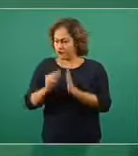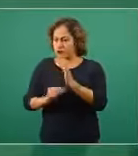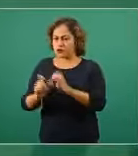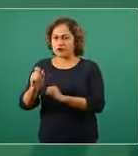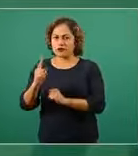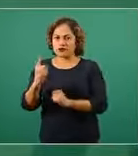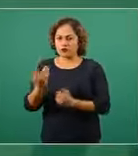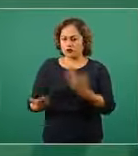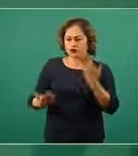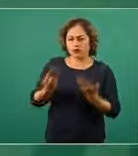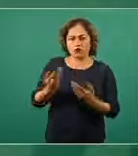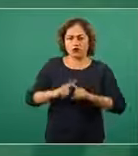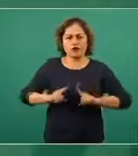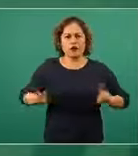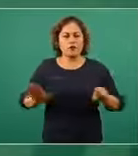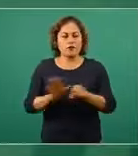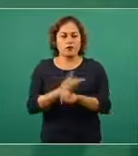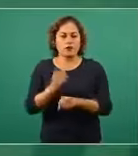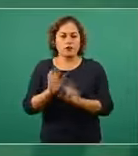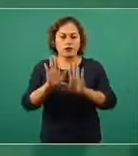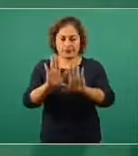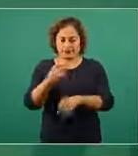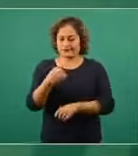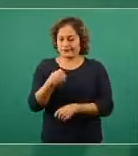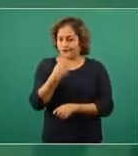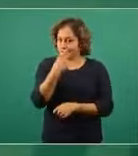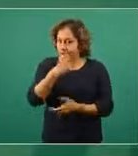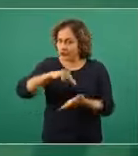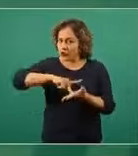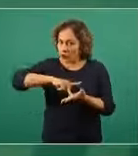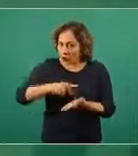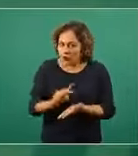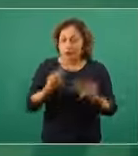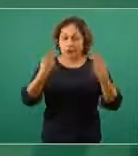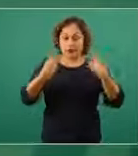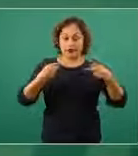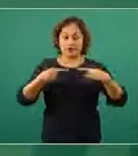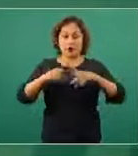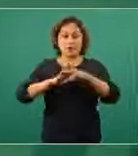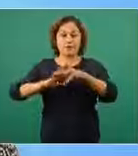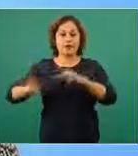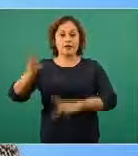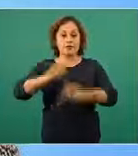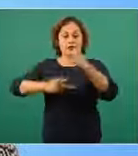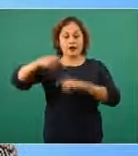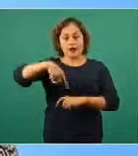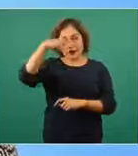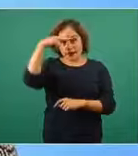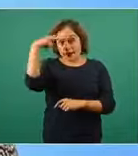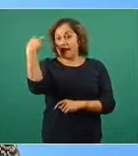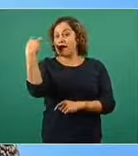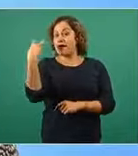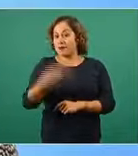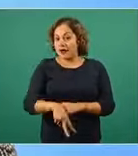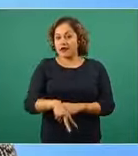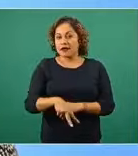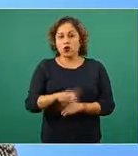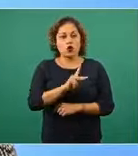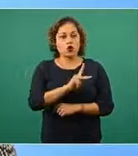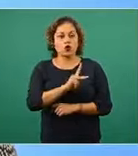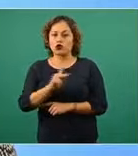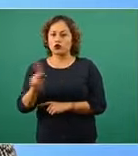dije anteriormente. Toda aquella población migrante que entra a territorio mexicano, que cumple definición operacional de caso sospechoso,